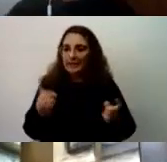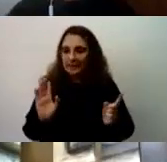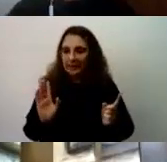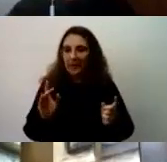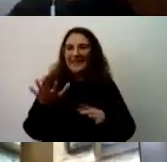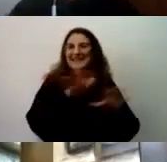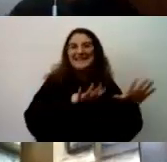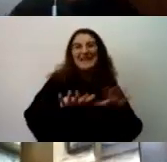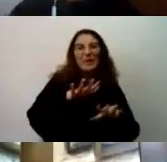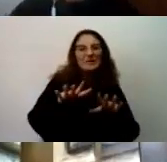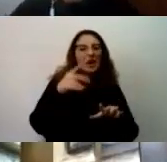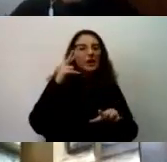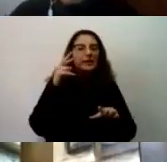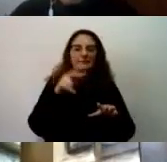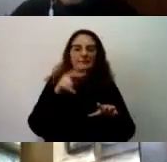de oficio.